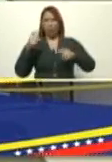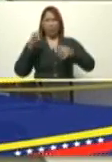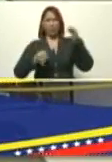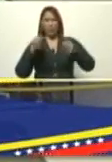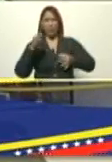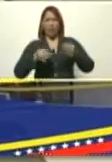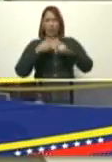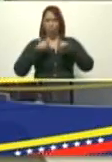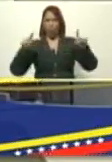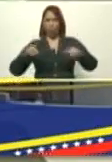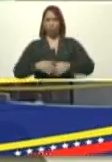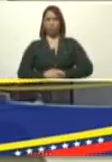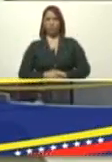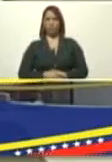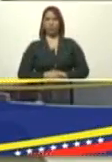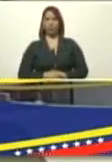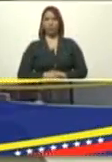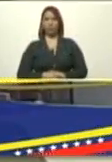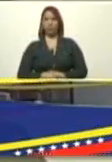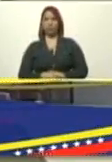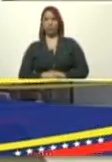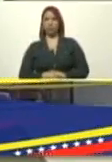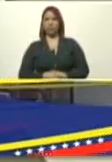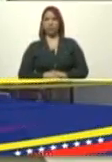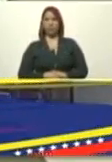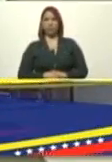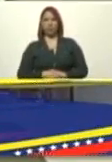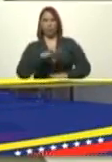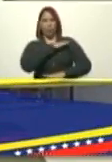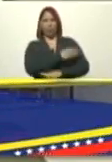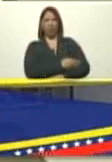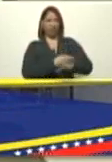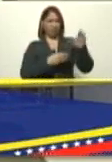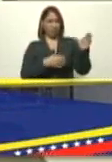paralelos, poderes paralelos.